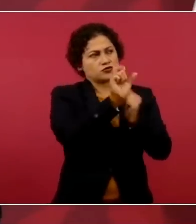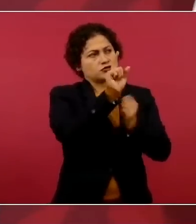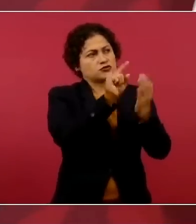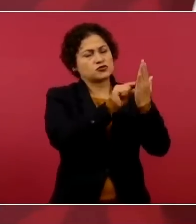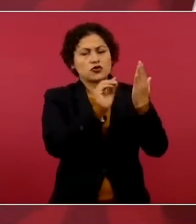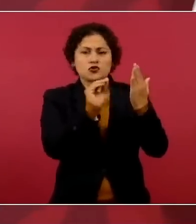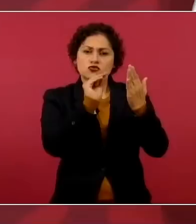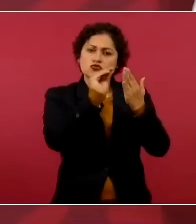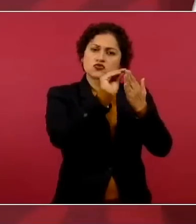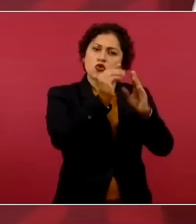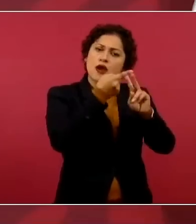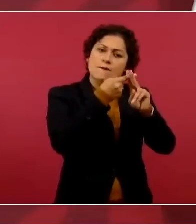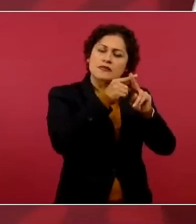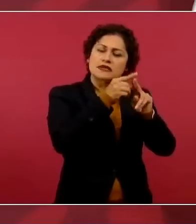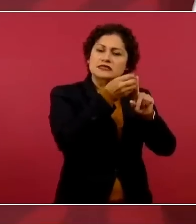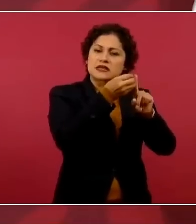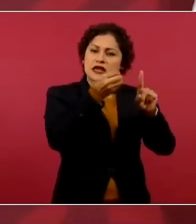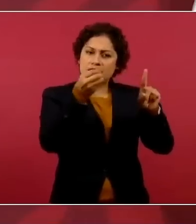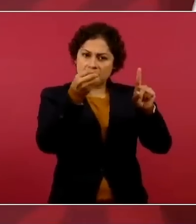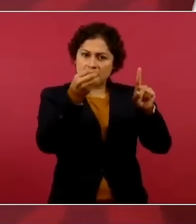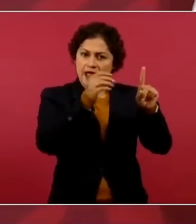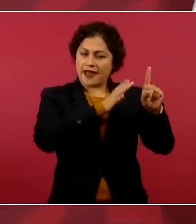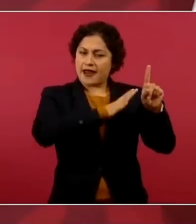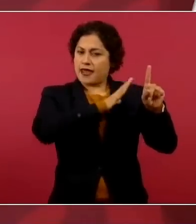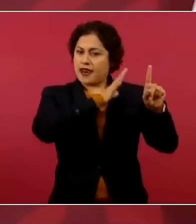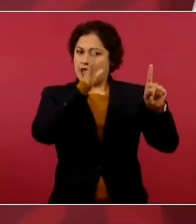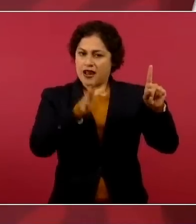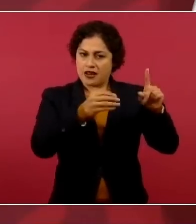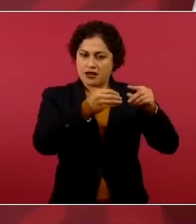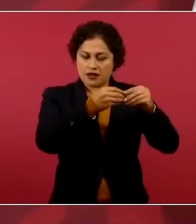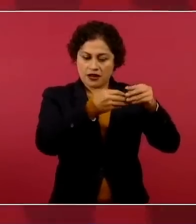lo específico, sino en la misma Constitución